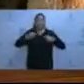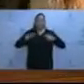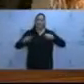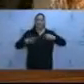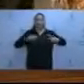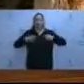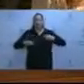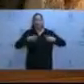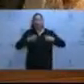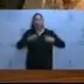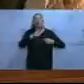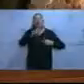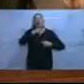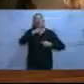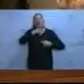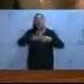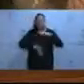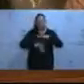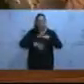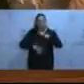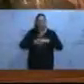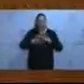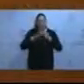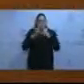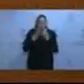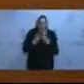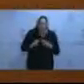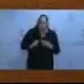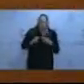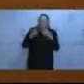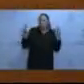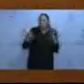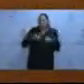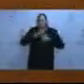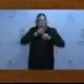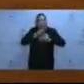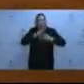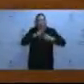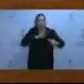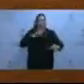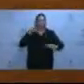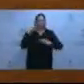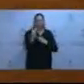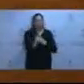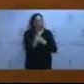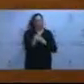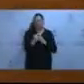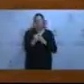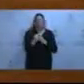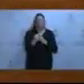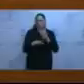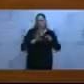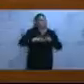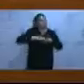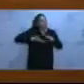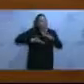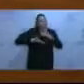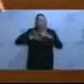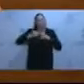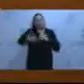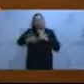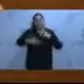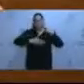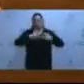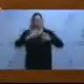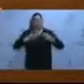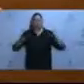marcha, publicitar sus detalles probablemente no sea la mejor opción para el devenir de este proceso, no